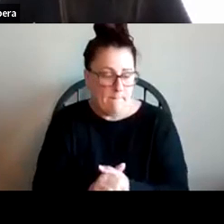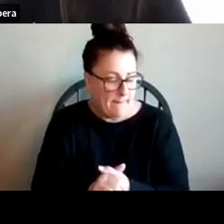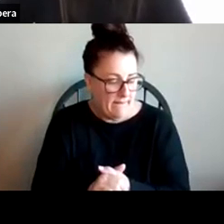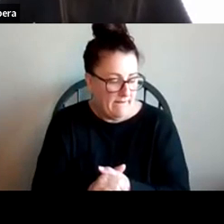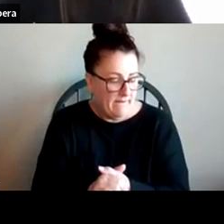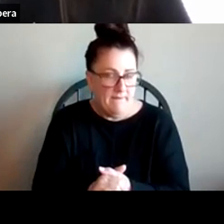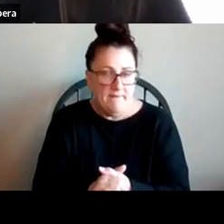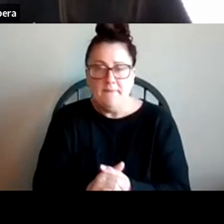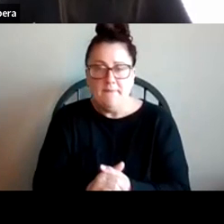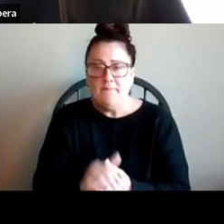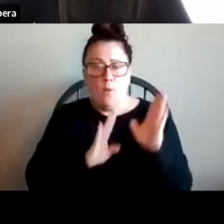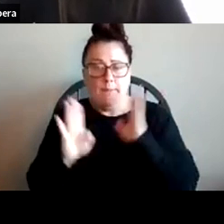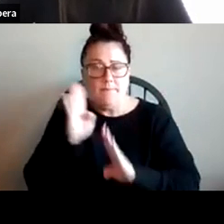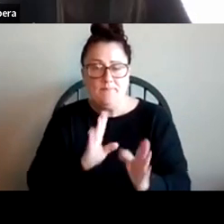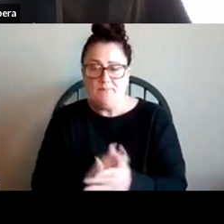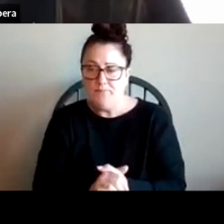No worries.